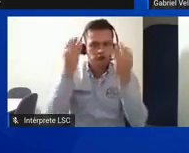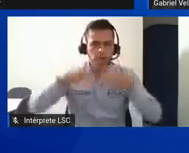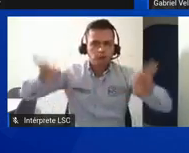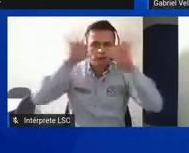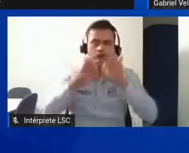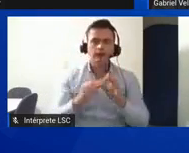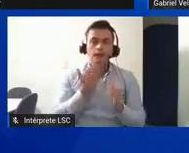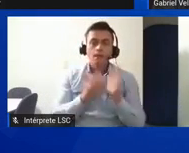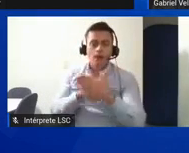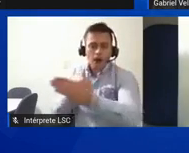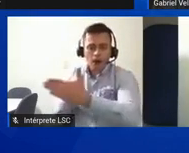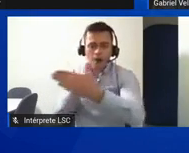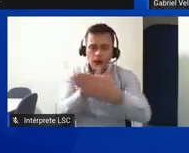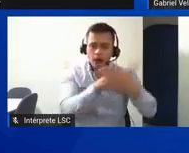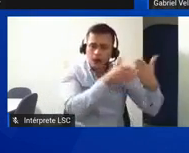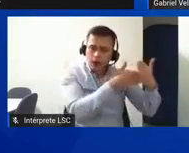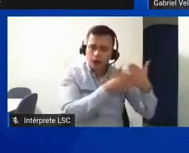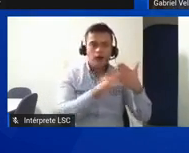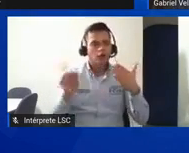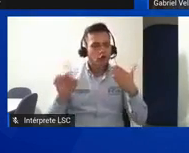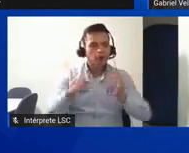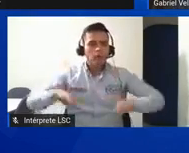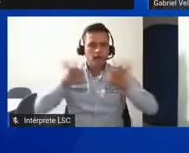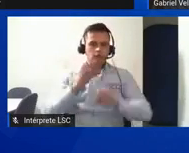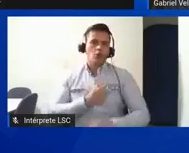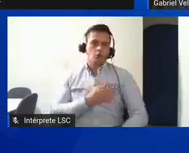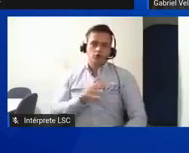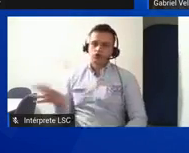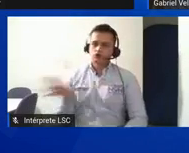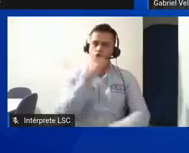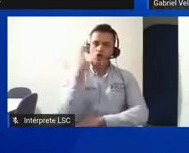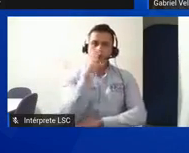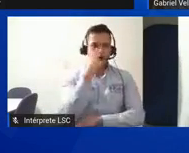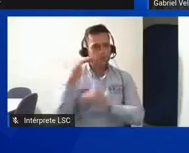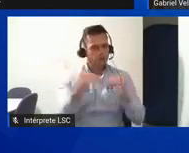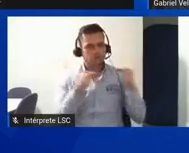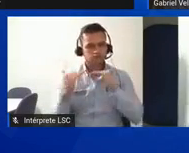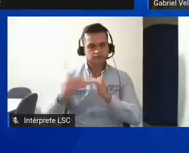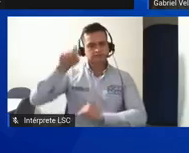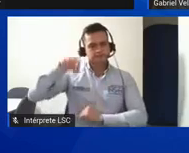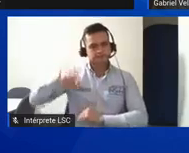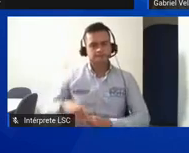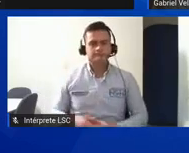a garantizarle las oportunidades a todos los colombianos.